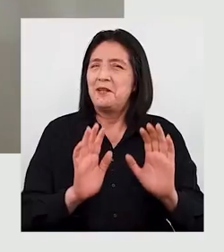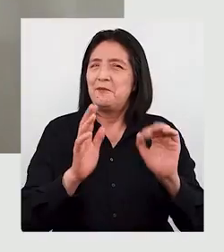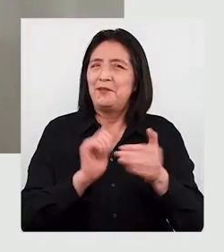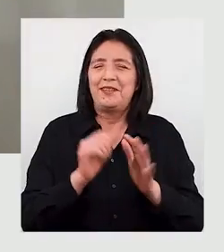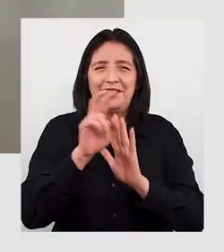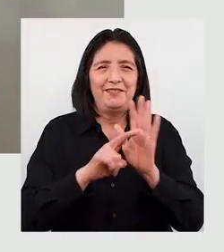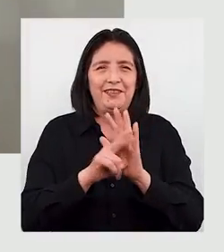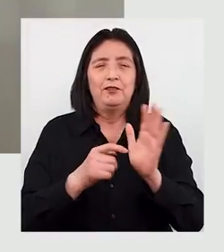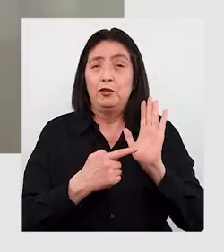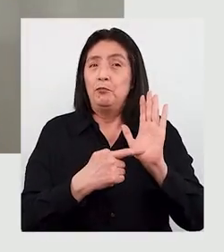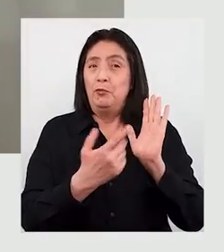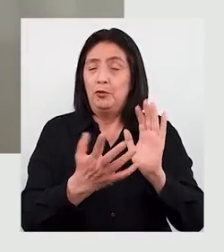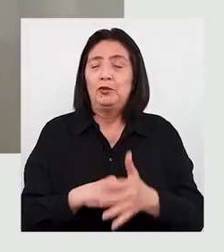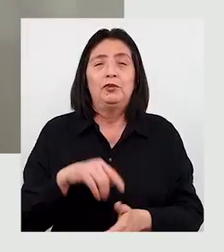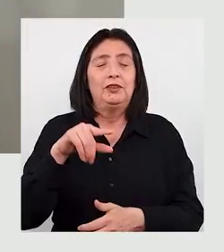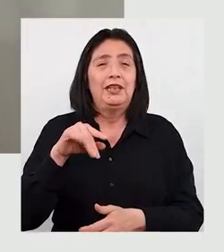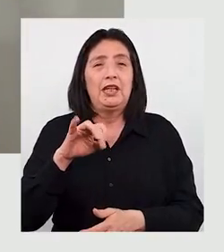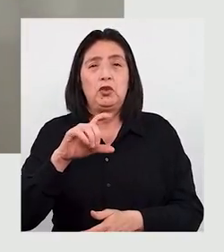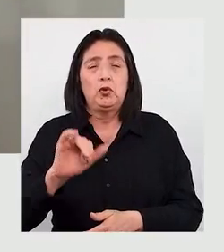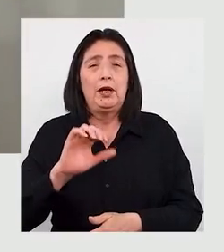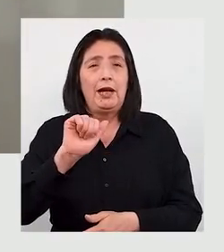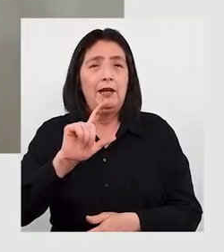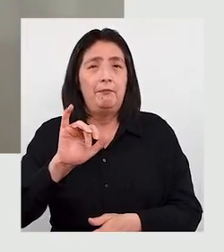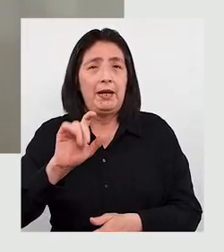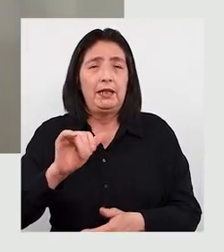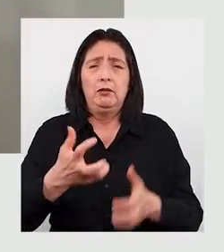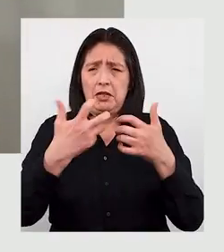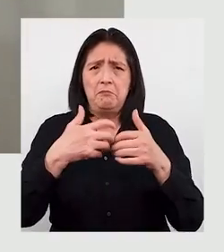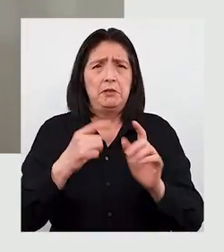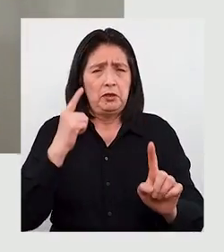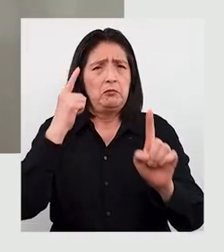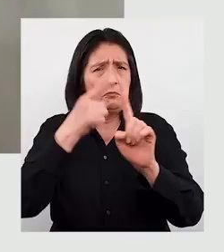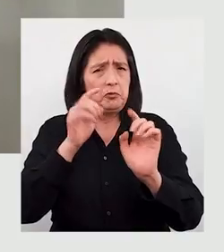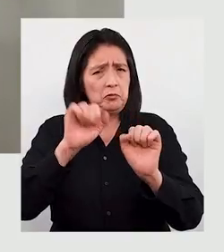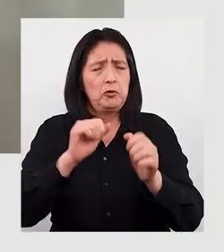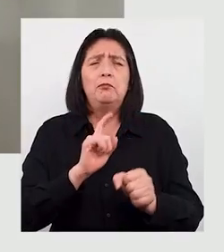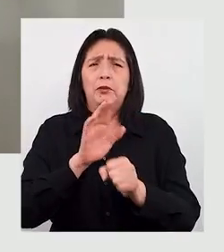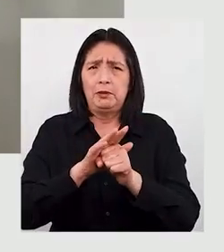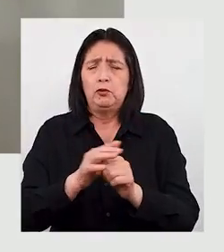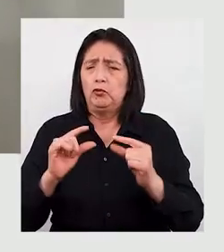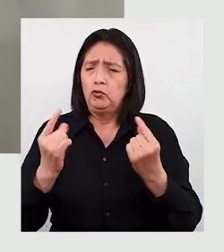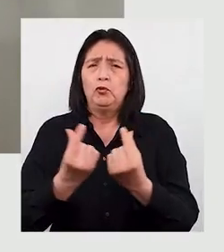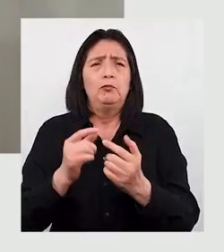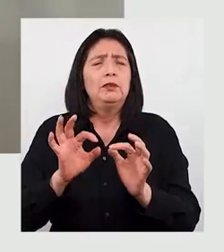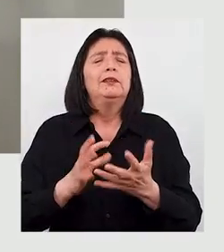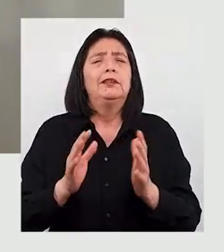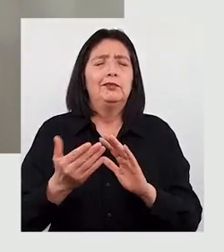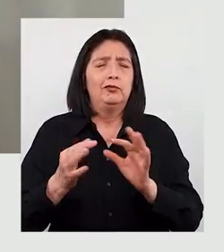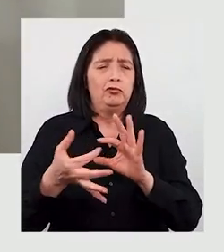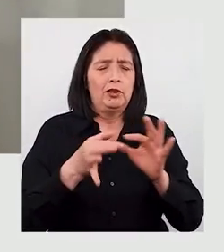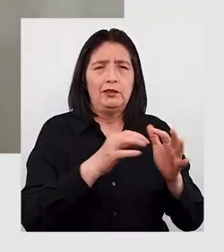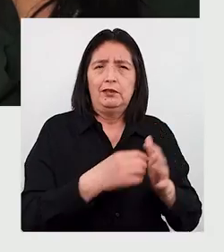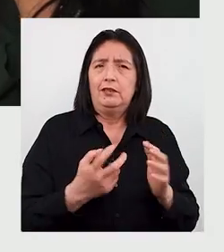Extraordinario el video que nos presenta Quechua Alpaca. Es una empresa con propósito, comprometida con sus grupos de interés dentro de su cadena